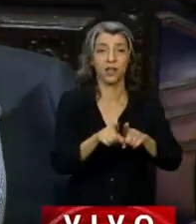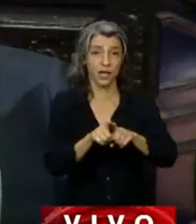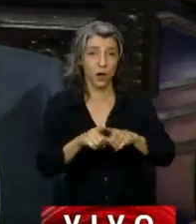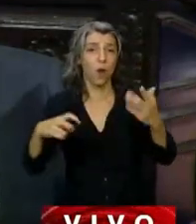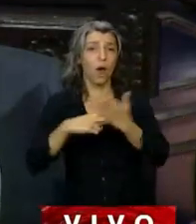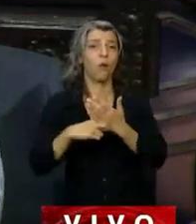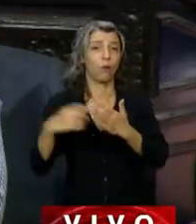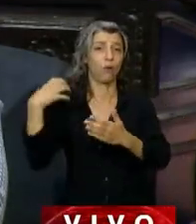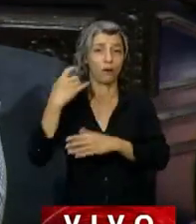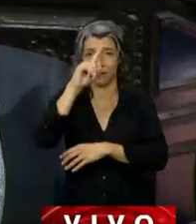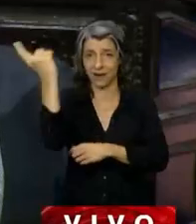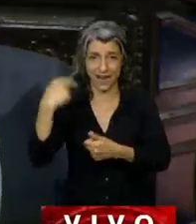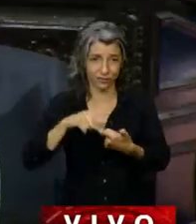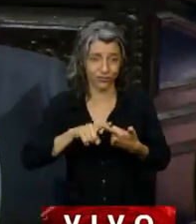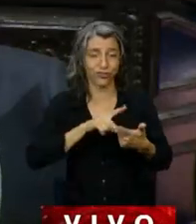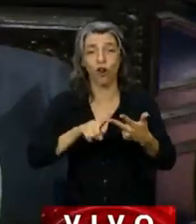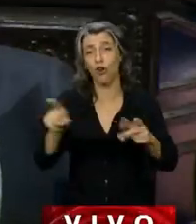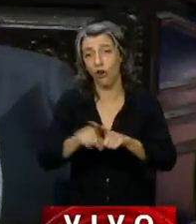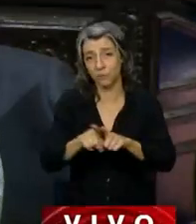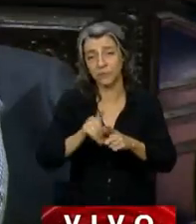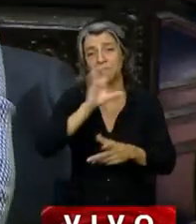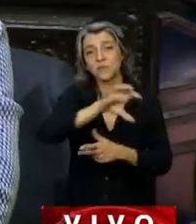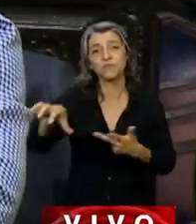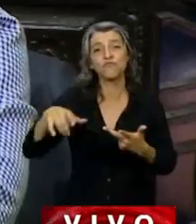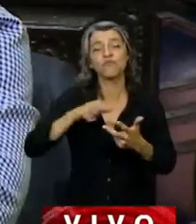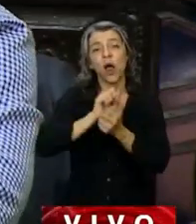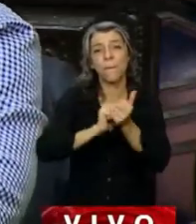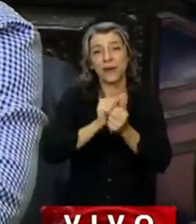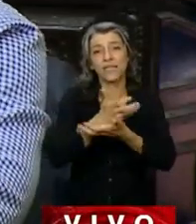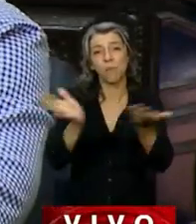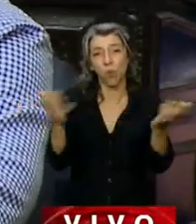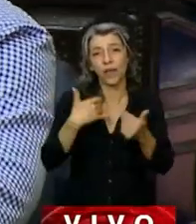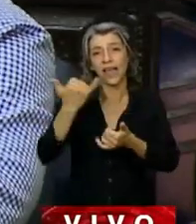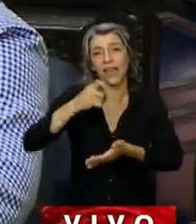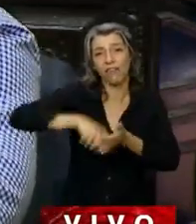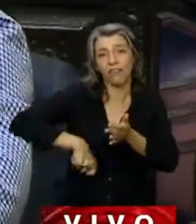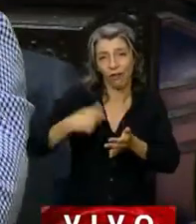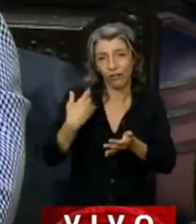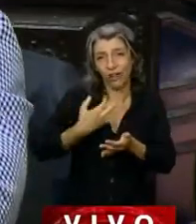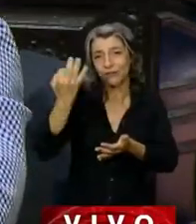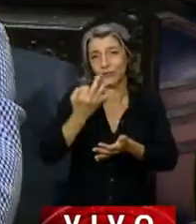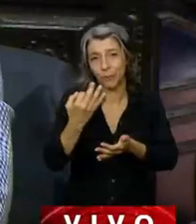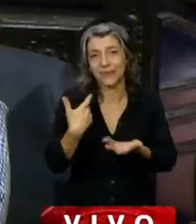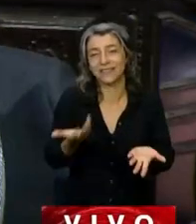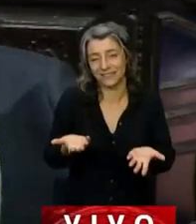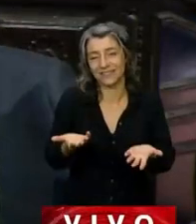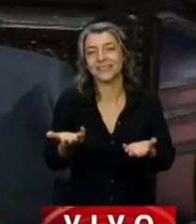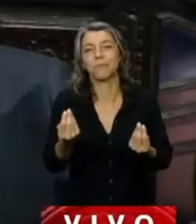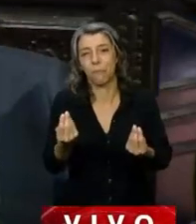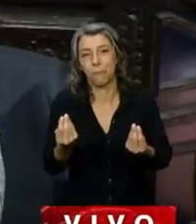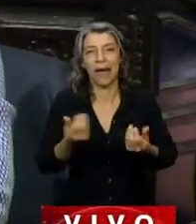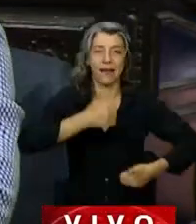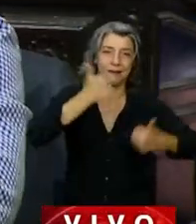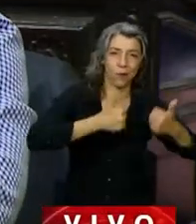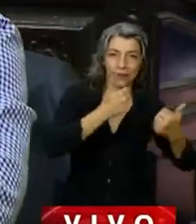hacen también las empresas públicas que tienen contratos laborales privilegiados comparados con quienes compiten en el